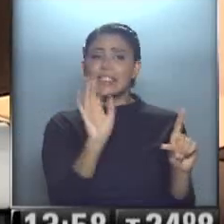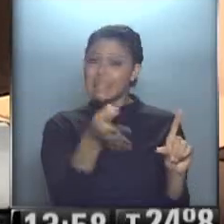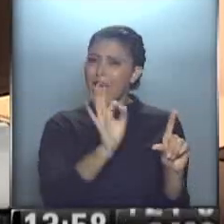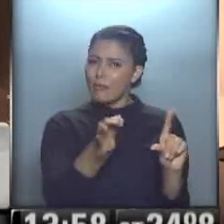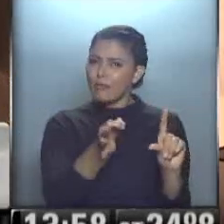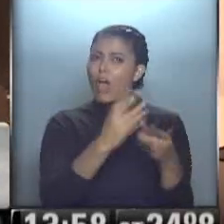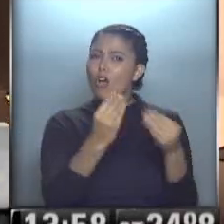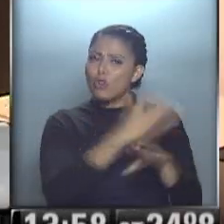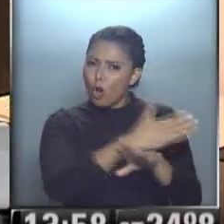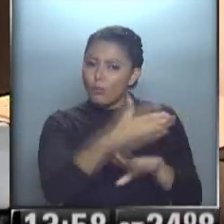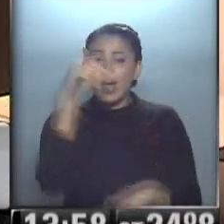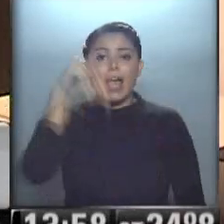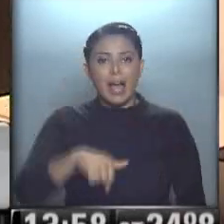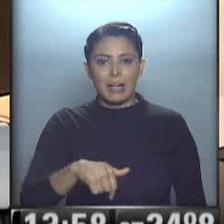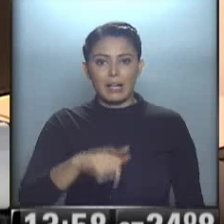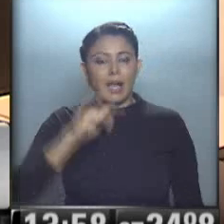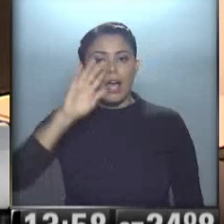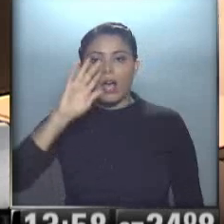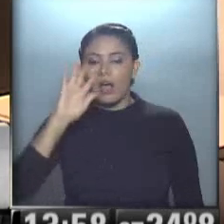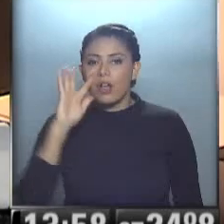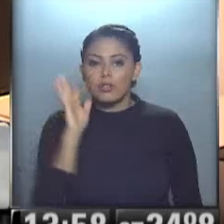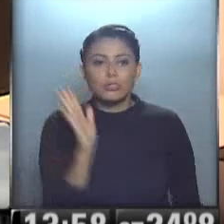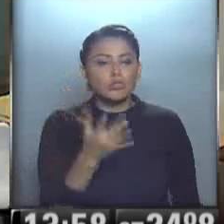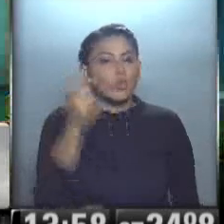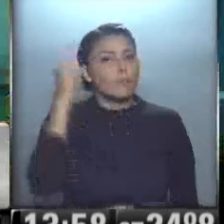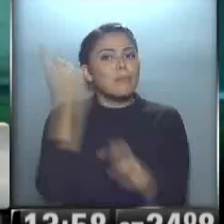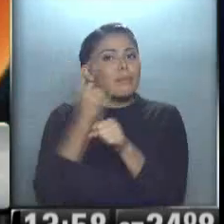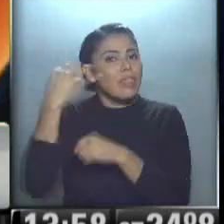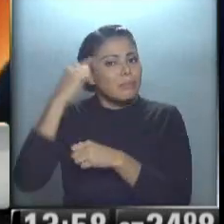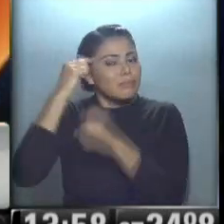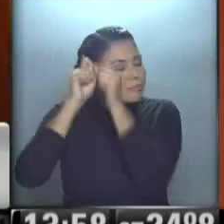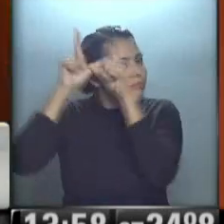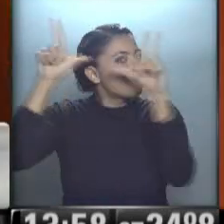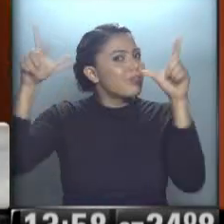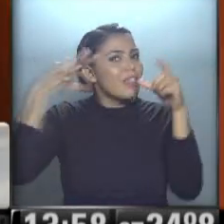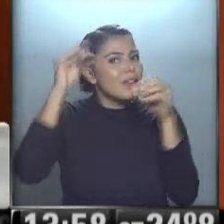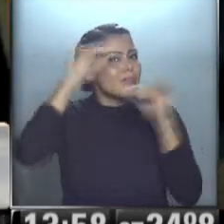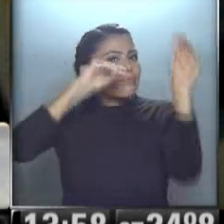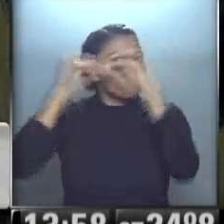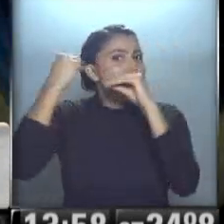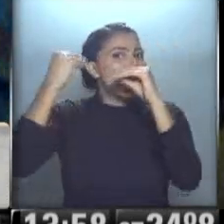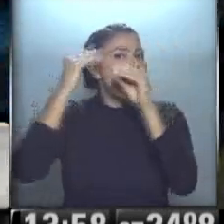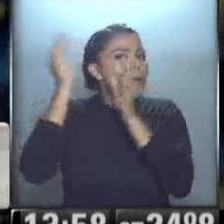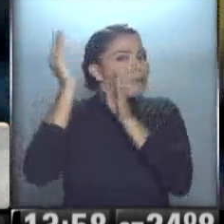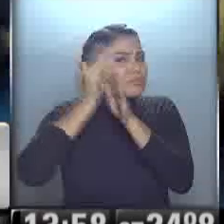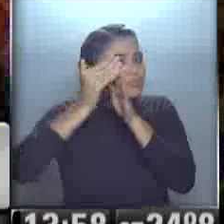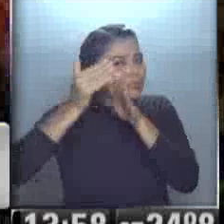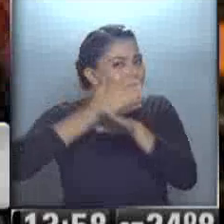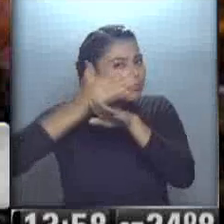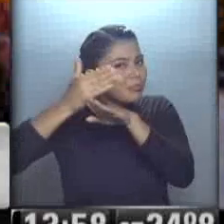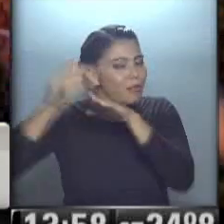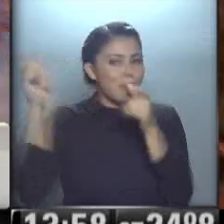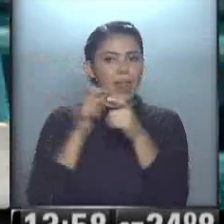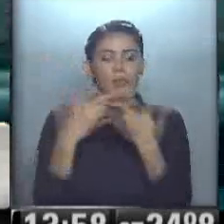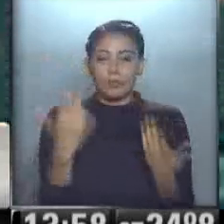estás filmando. Aquí se hace todo en tu imaginación. Tenés que ir armando la película en tu cabeza. Por